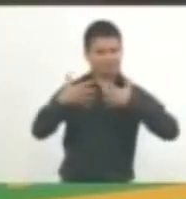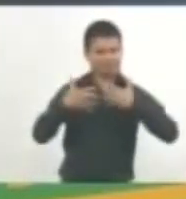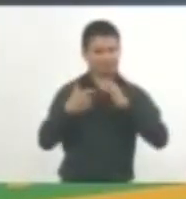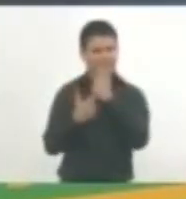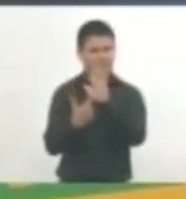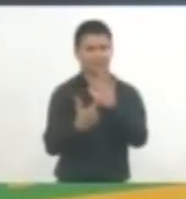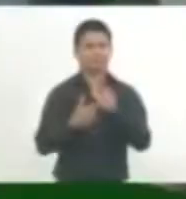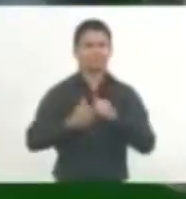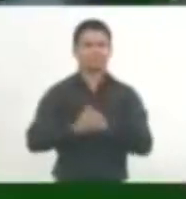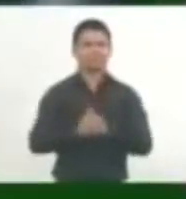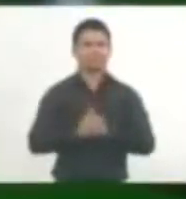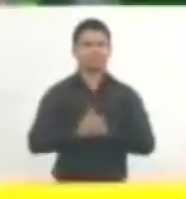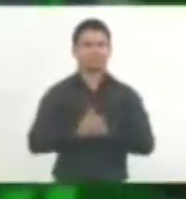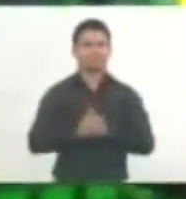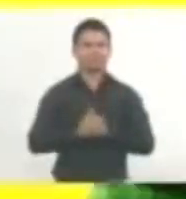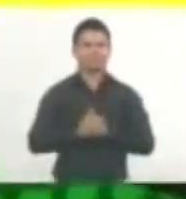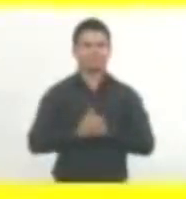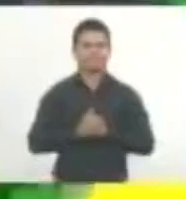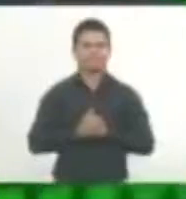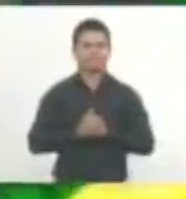farándula. Bye, bye.